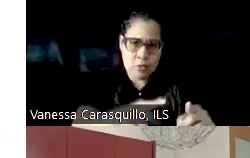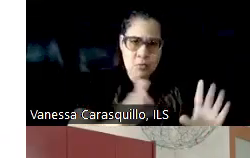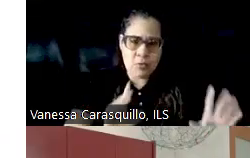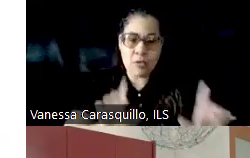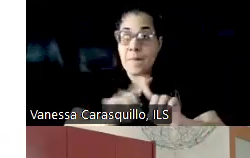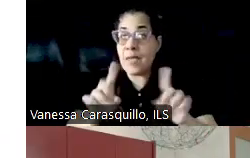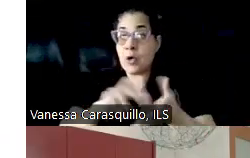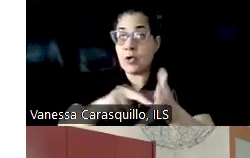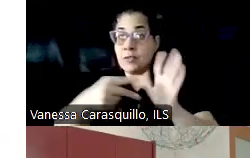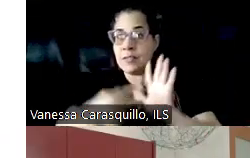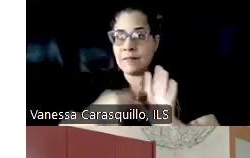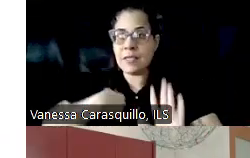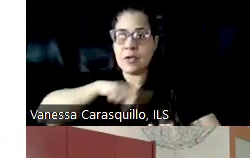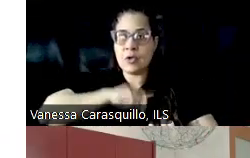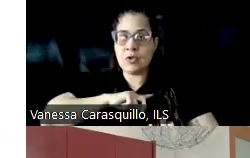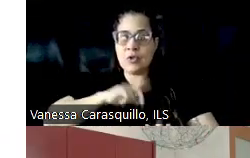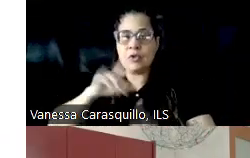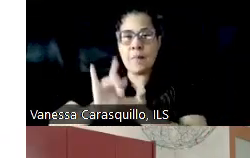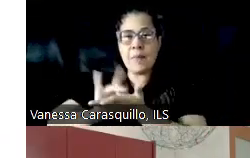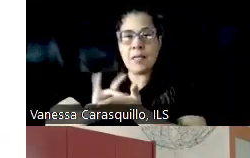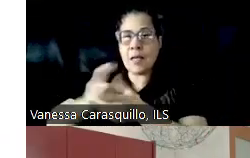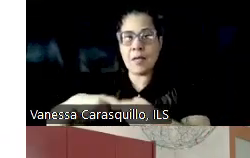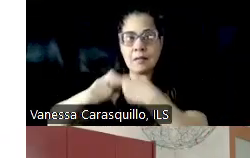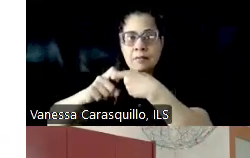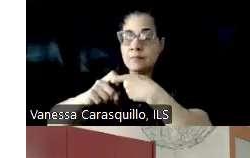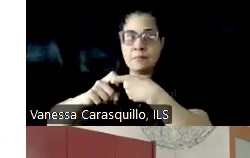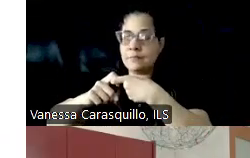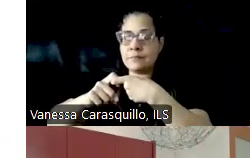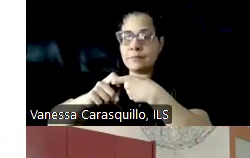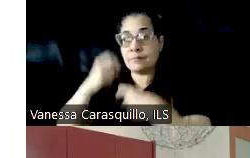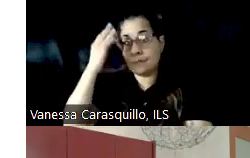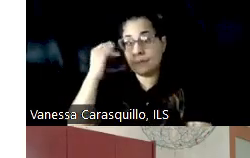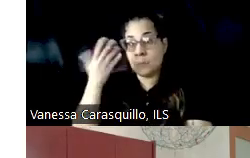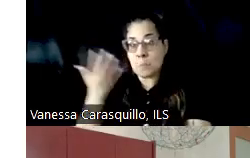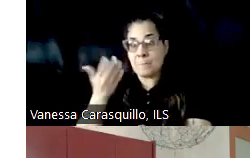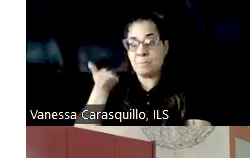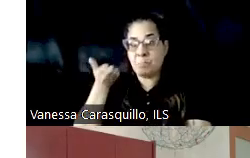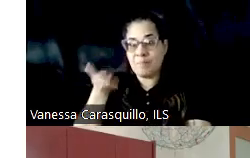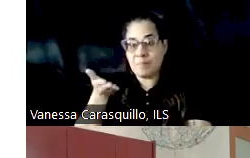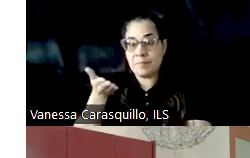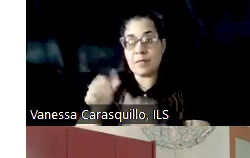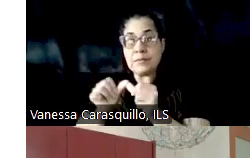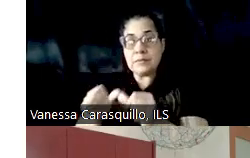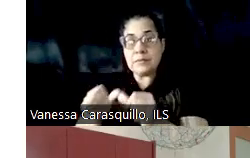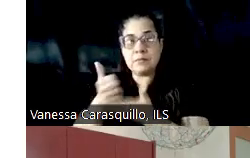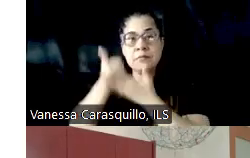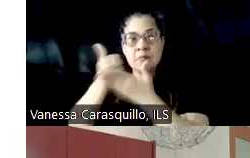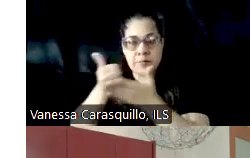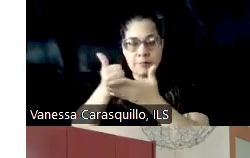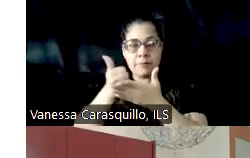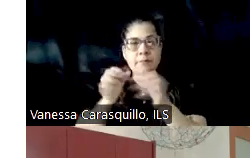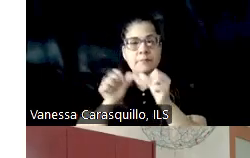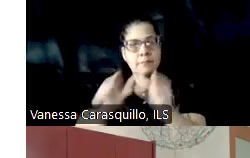no quiere decir que vamos a dejar de dar el medicamento, porque eso es al menos algo que puede seguir ayudando a que el niño siga